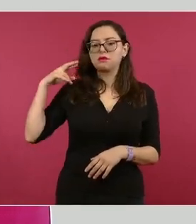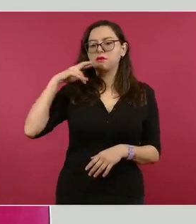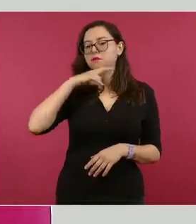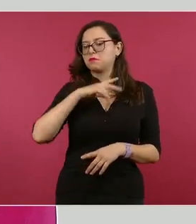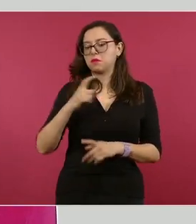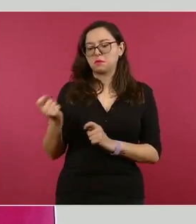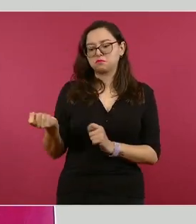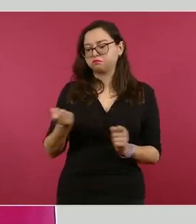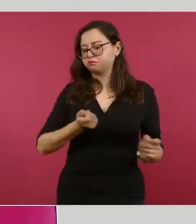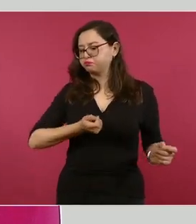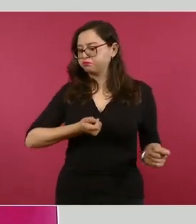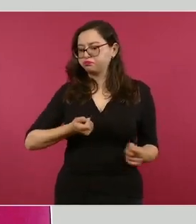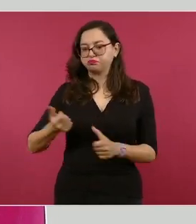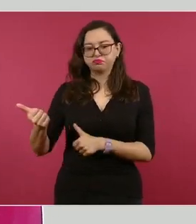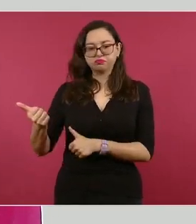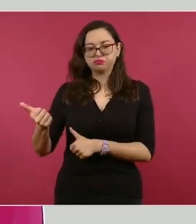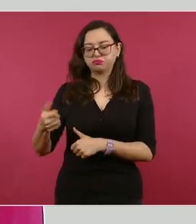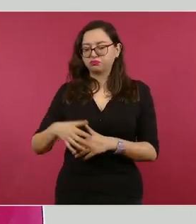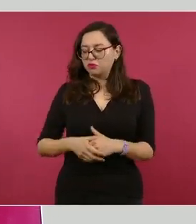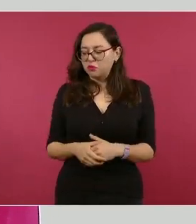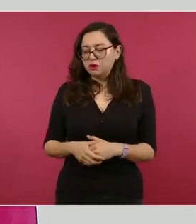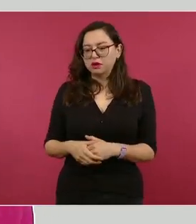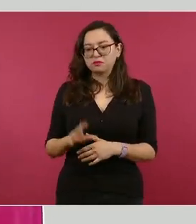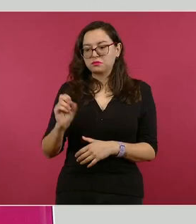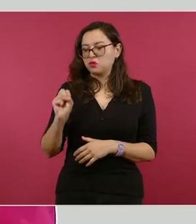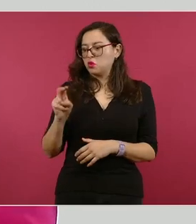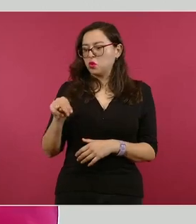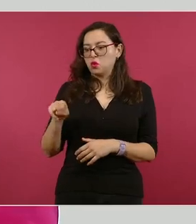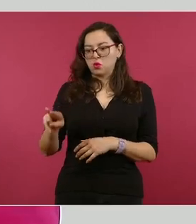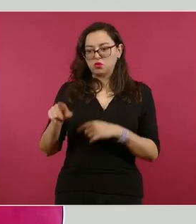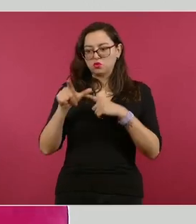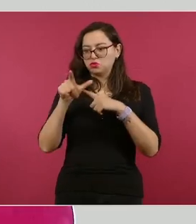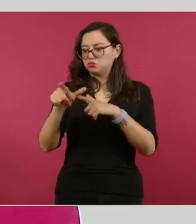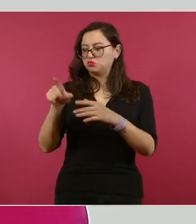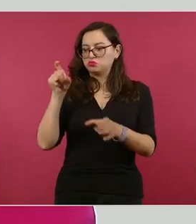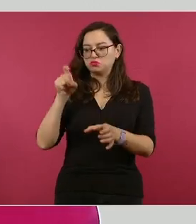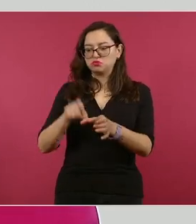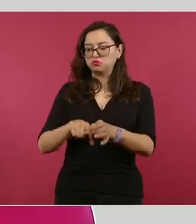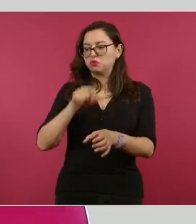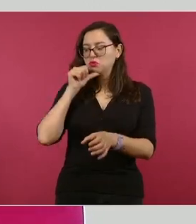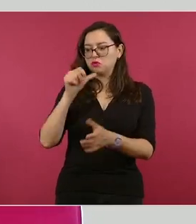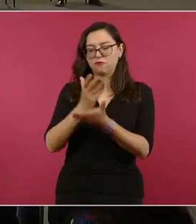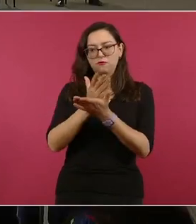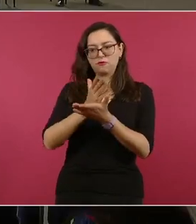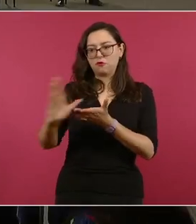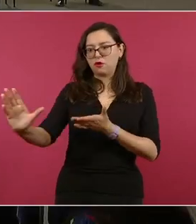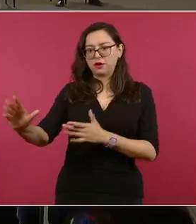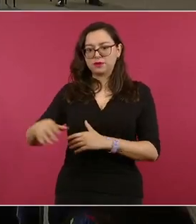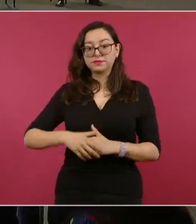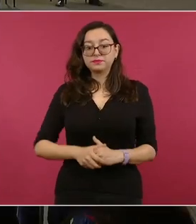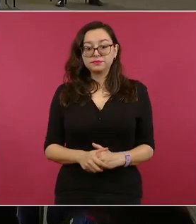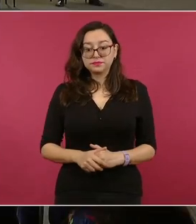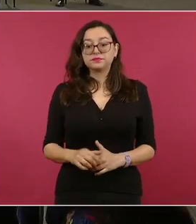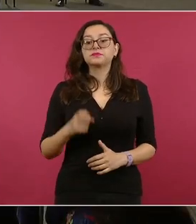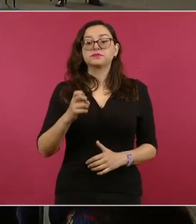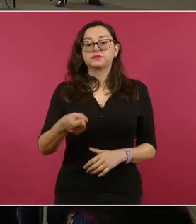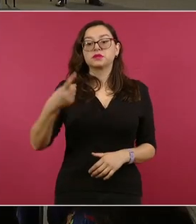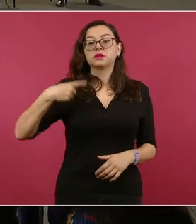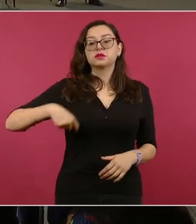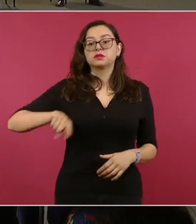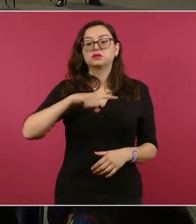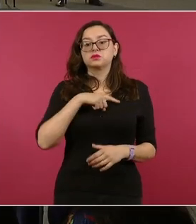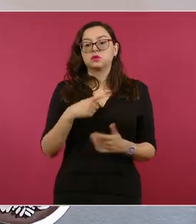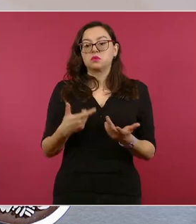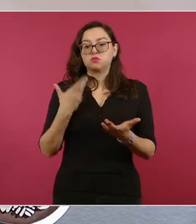expedita ante el Consejo de Seguridad de la ONU, evitando el veto de sus miembros. Esto es lo que estamos presentando el día de